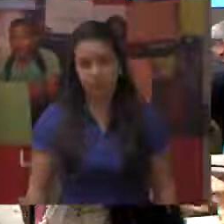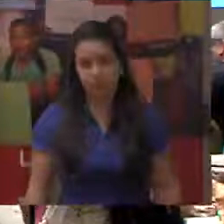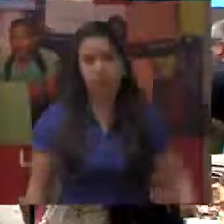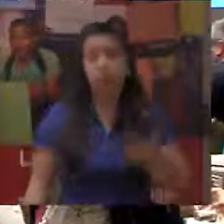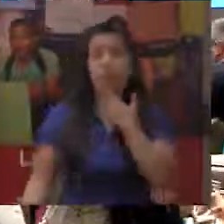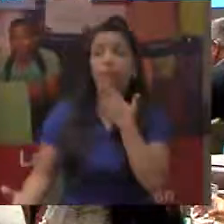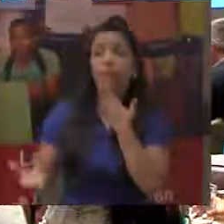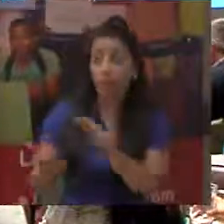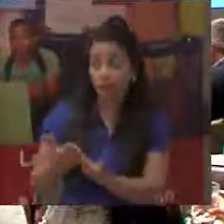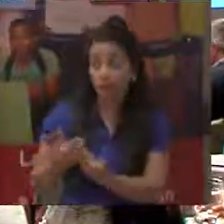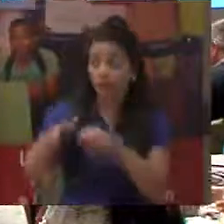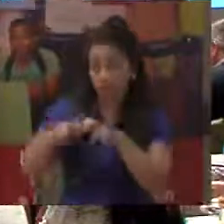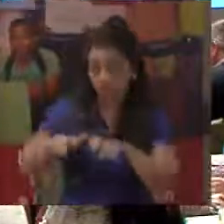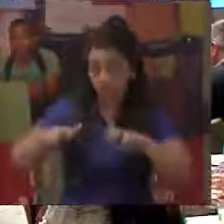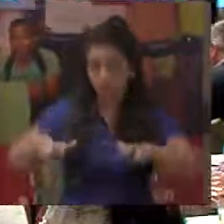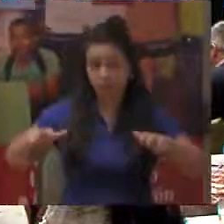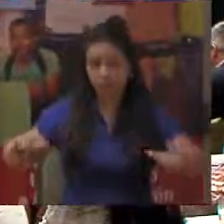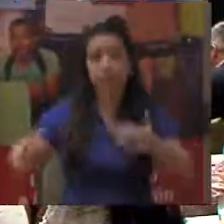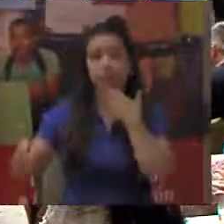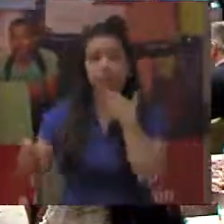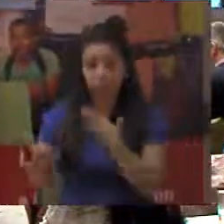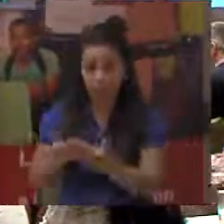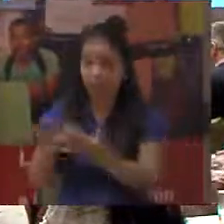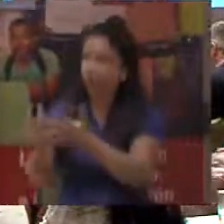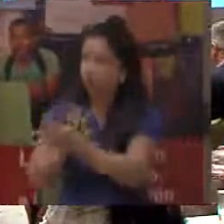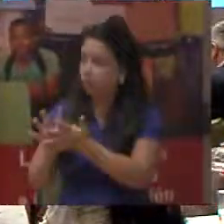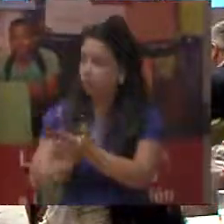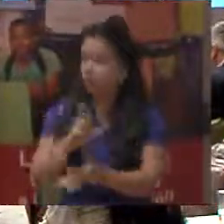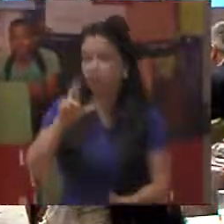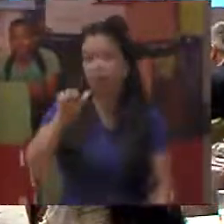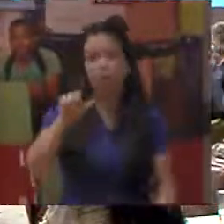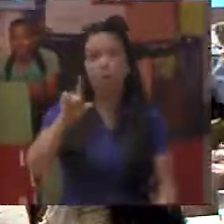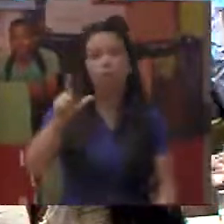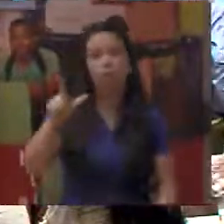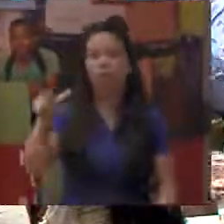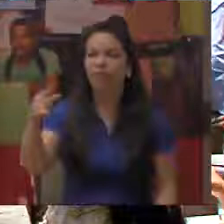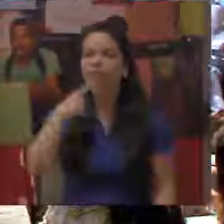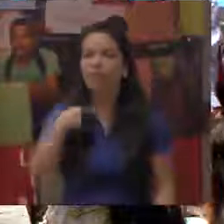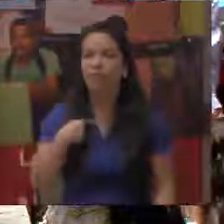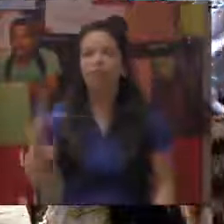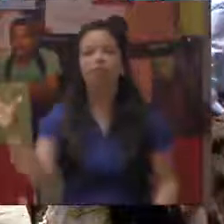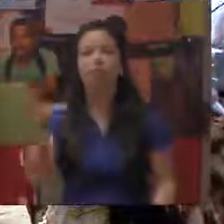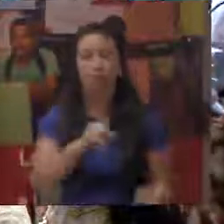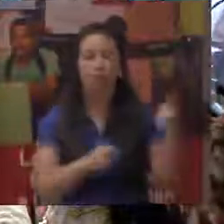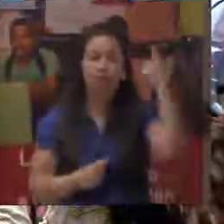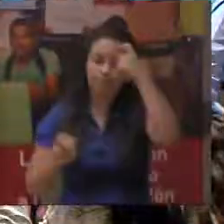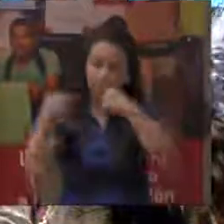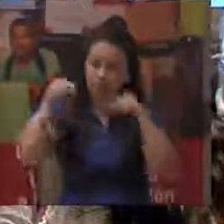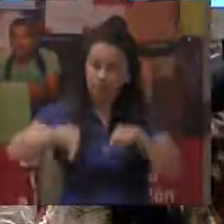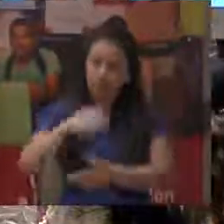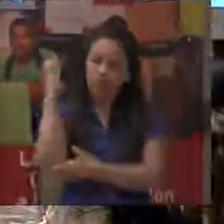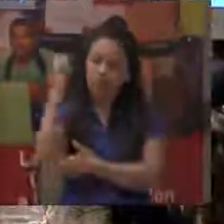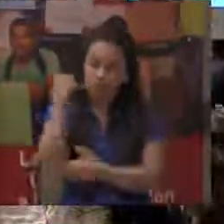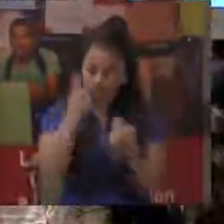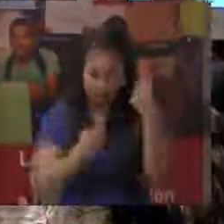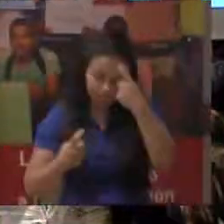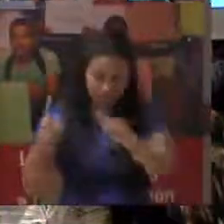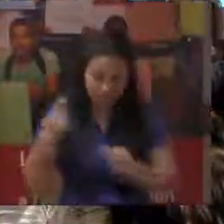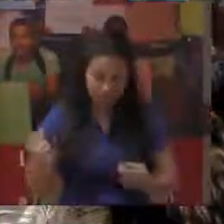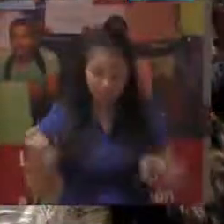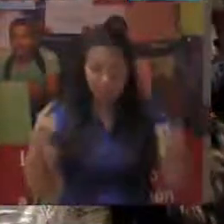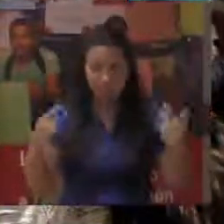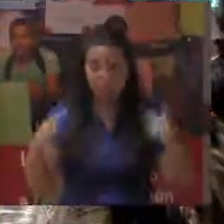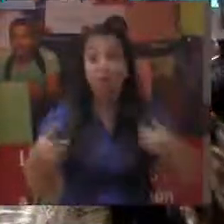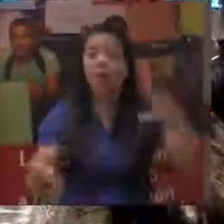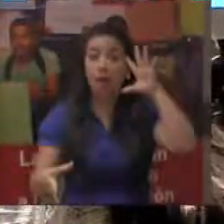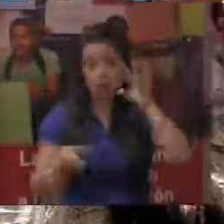Muchas gracias a nuestros panelistas. Carlos Raúl Yepes hizo una pregunta que deberíamos hacernos todos los colombianos, los que estamos de